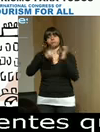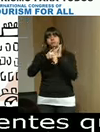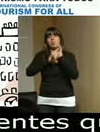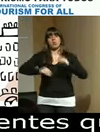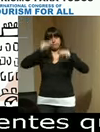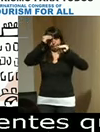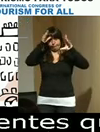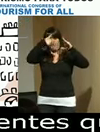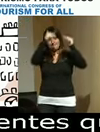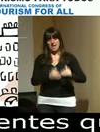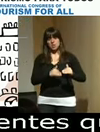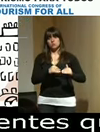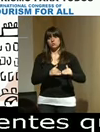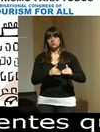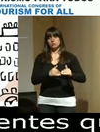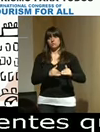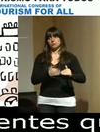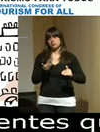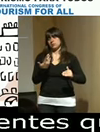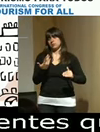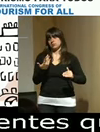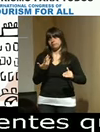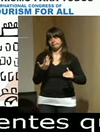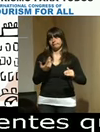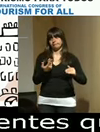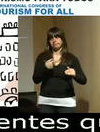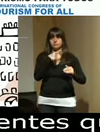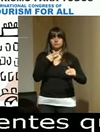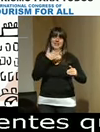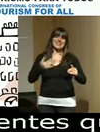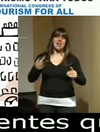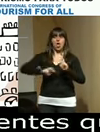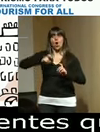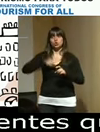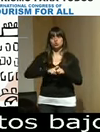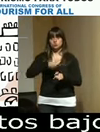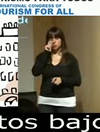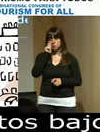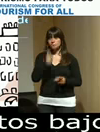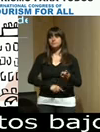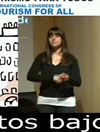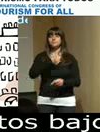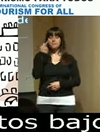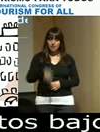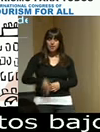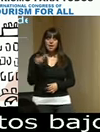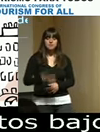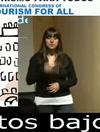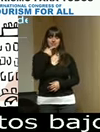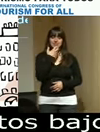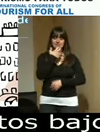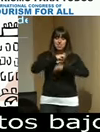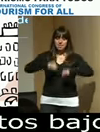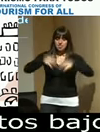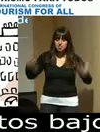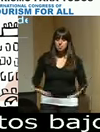Existe la importancia, al hablar de la importancia del turismo en el envejecimiento activo de la población, es